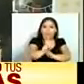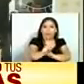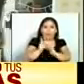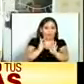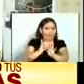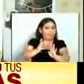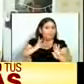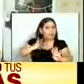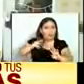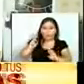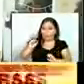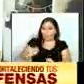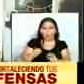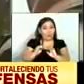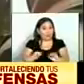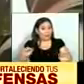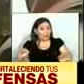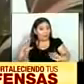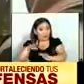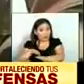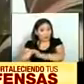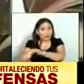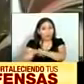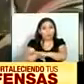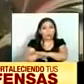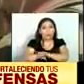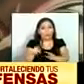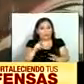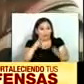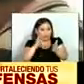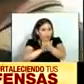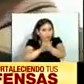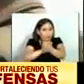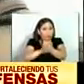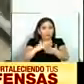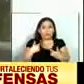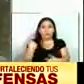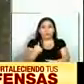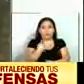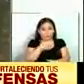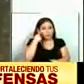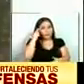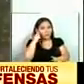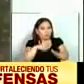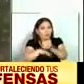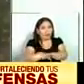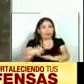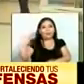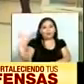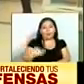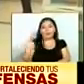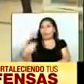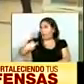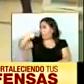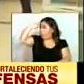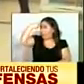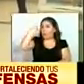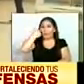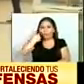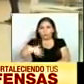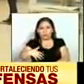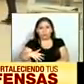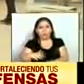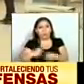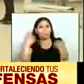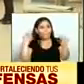No admitir La entrada A los niños Y un aumento En la limpieza Y desinfección Los visitantes Tendrán que someterse A controles De temperatura A la entrada Y